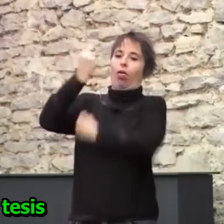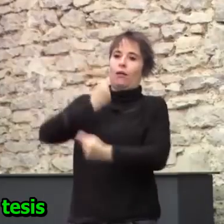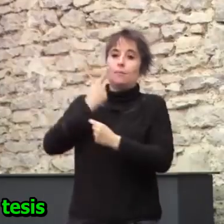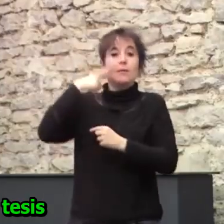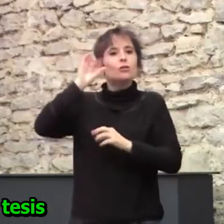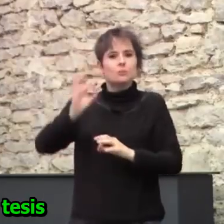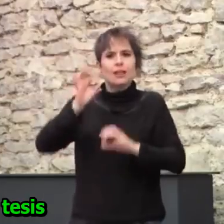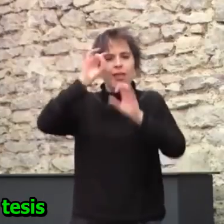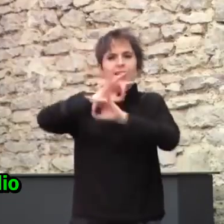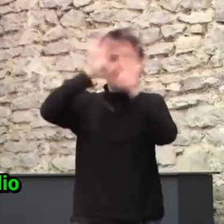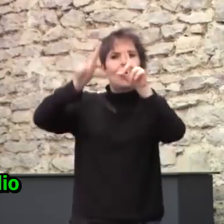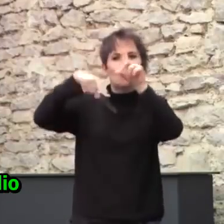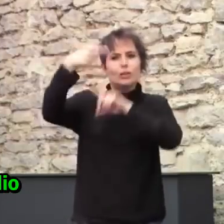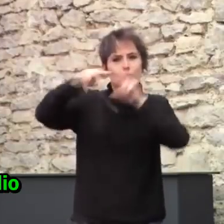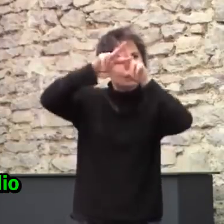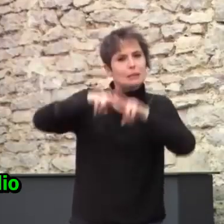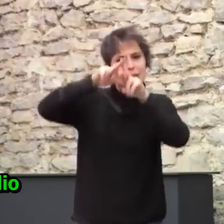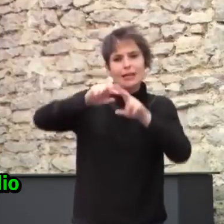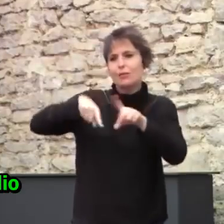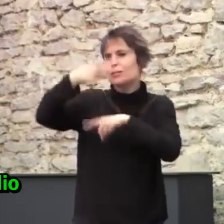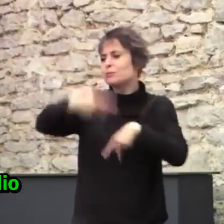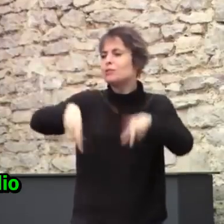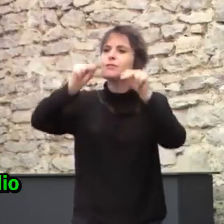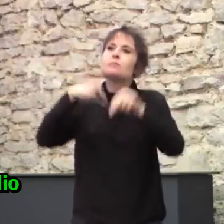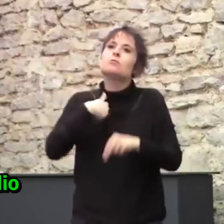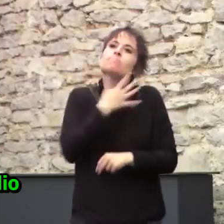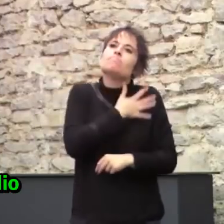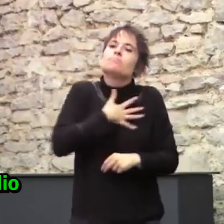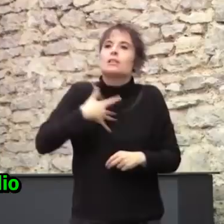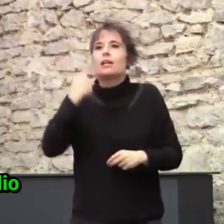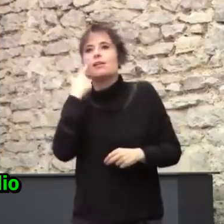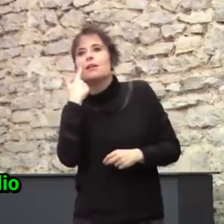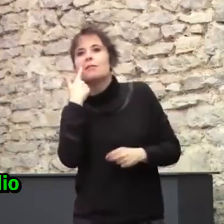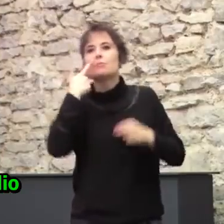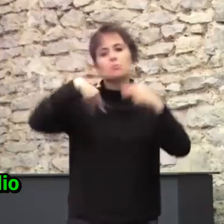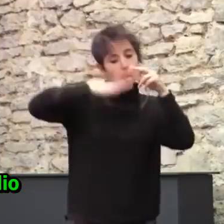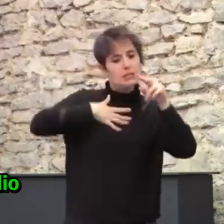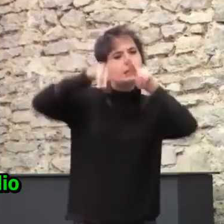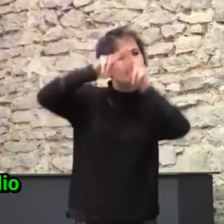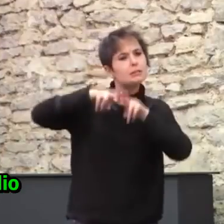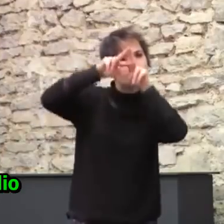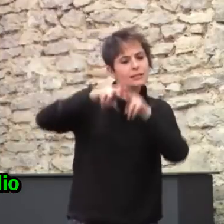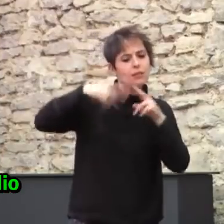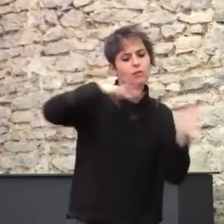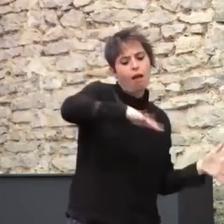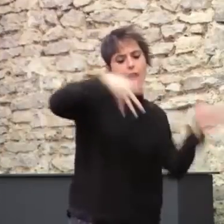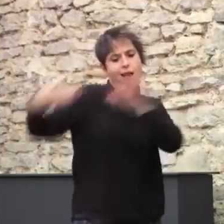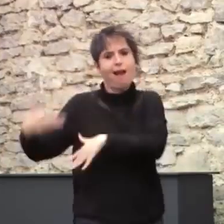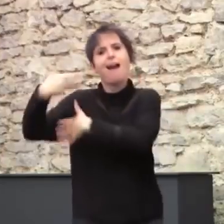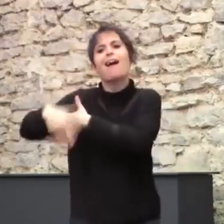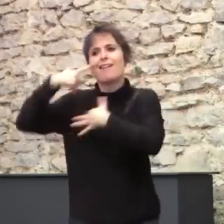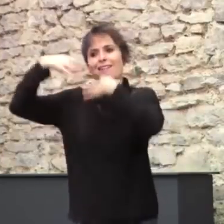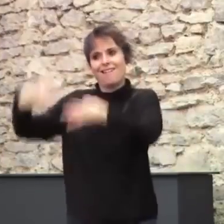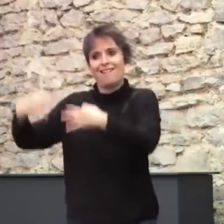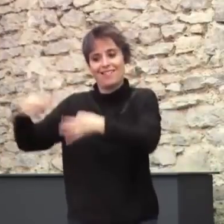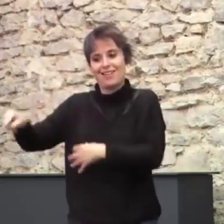claro cuando terminé la tesis fue que quería llevar todo ese estudio a la calle, porque